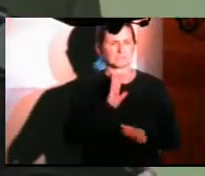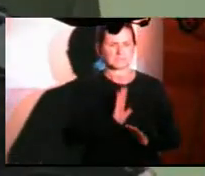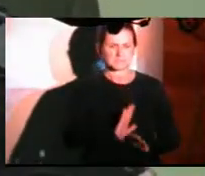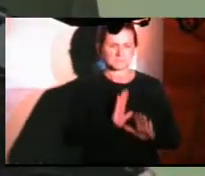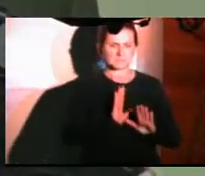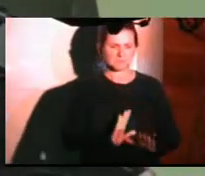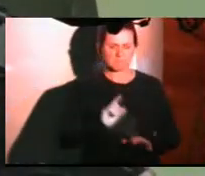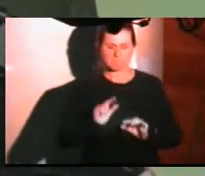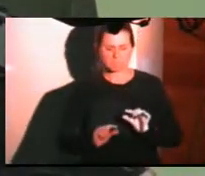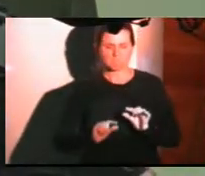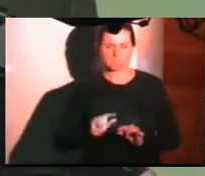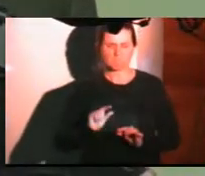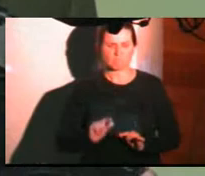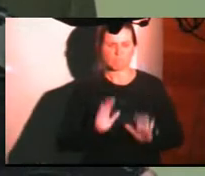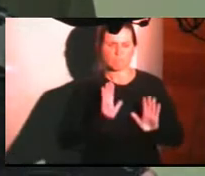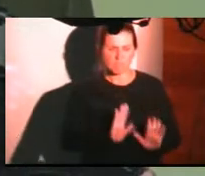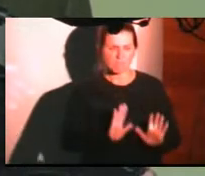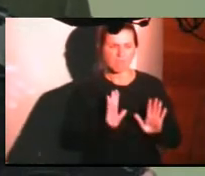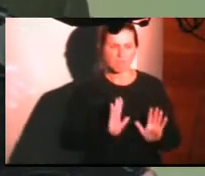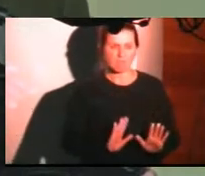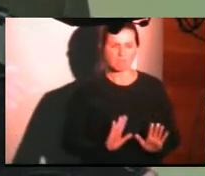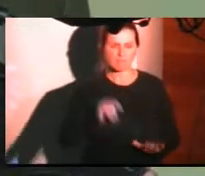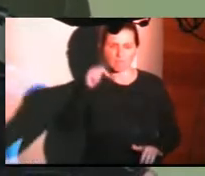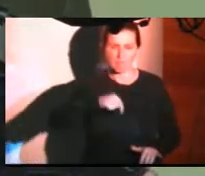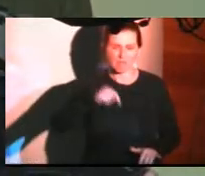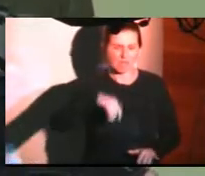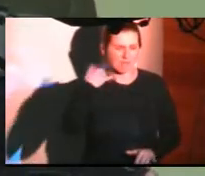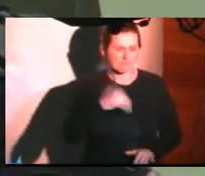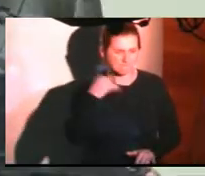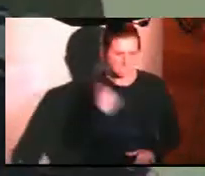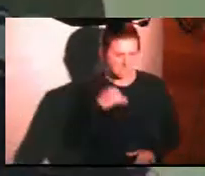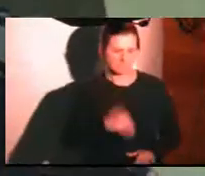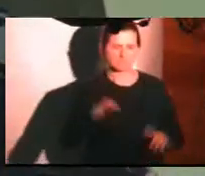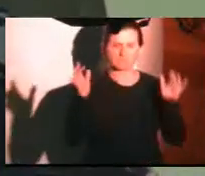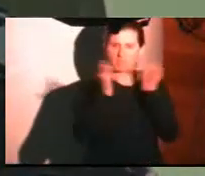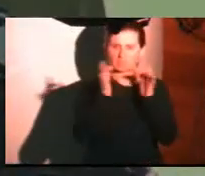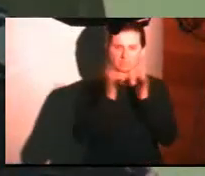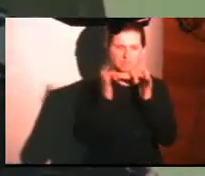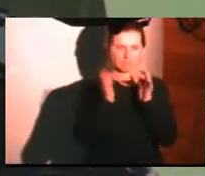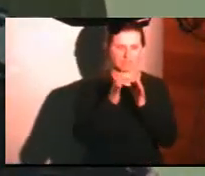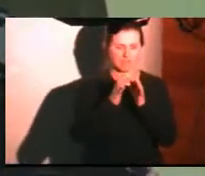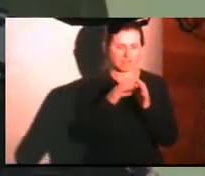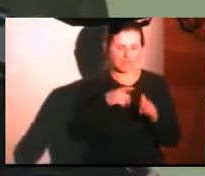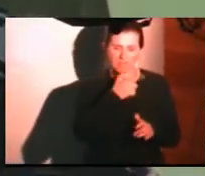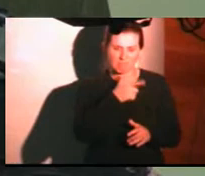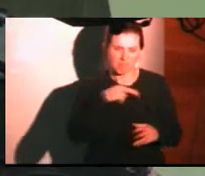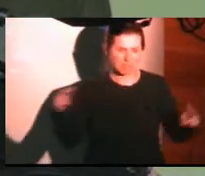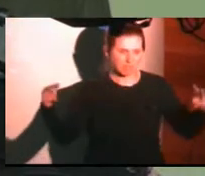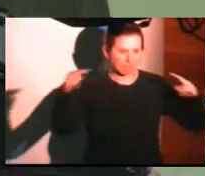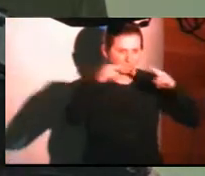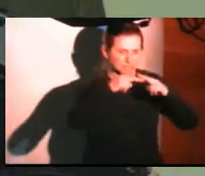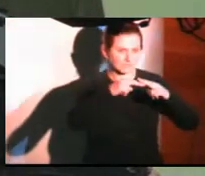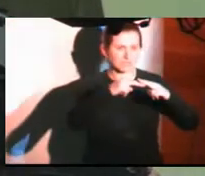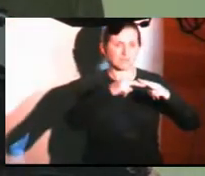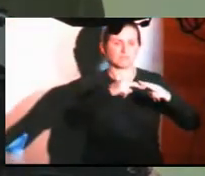en la velocidad que nos pone también ARSAT, de ponernos esta verdadera autopista informática a disposición, y está en